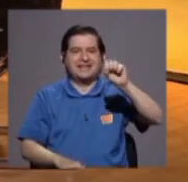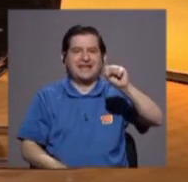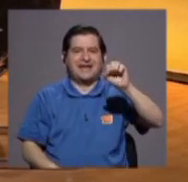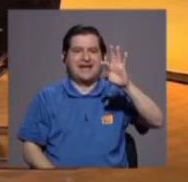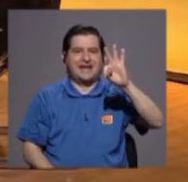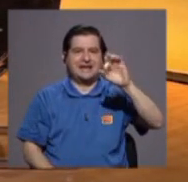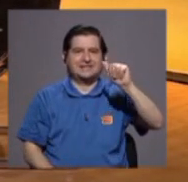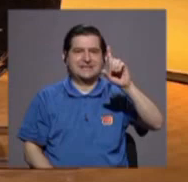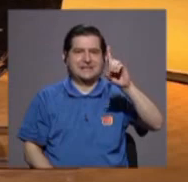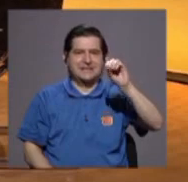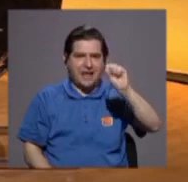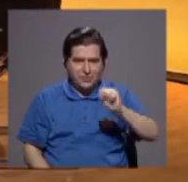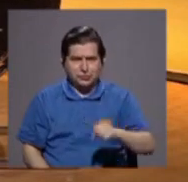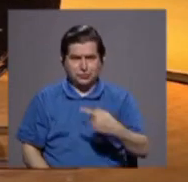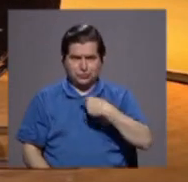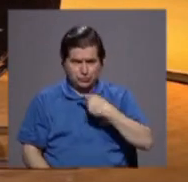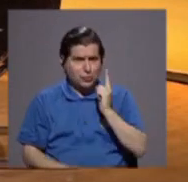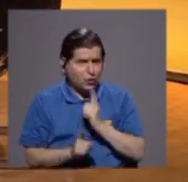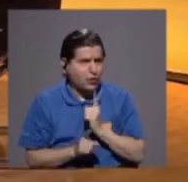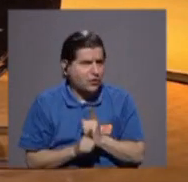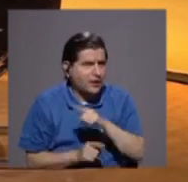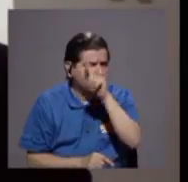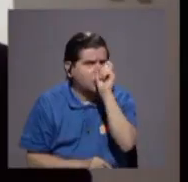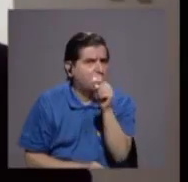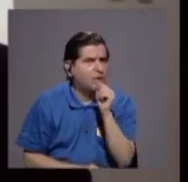Americana. Corríjame si me equivoqué, don Eduardo.